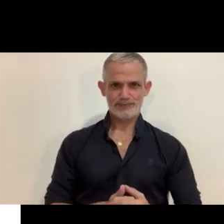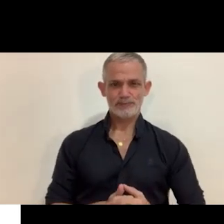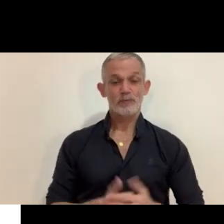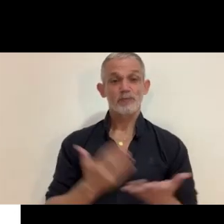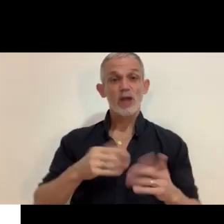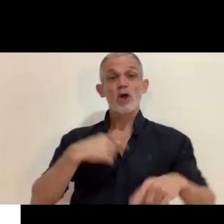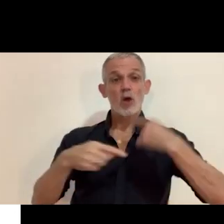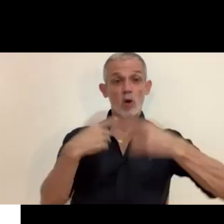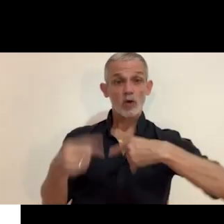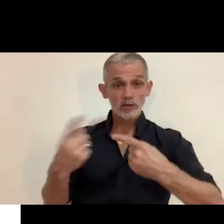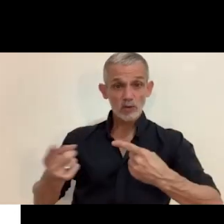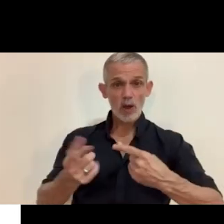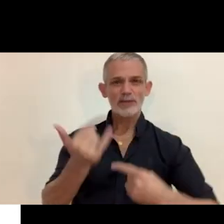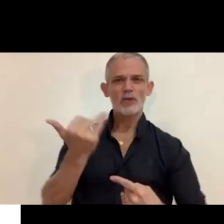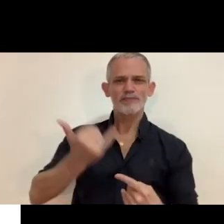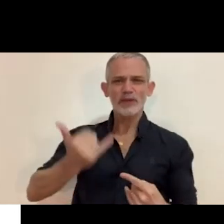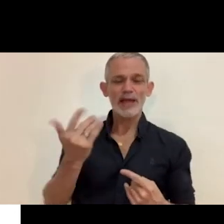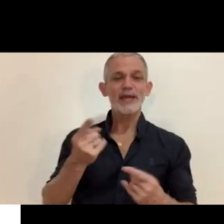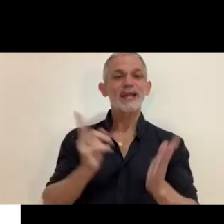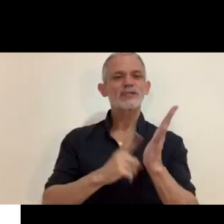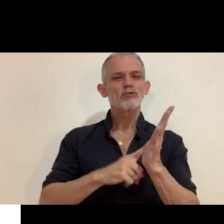Siguiendo, tenemos la Resolución General